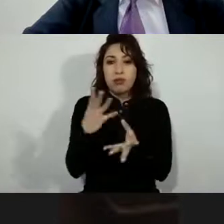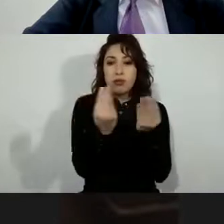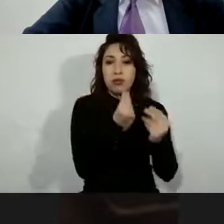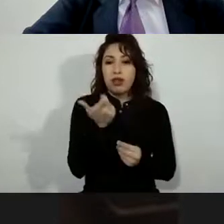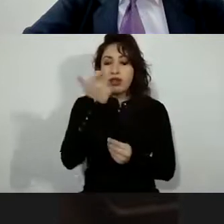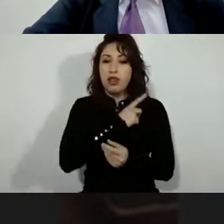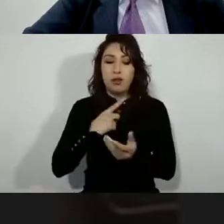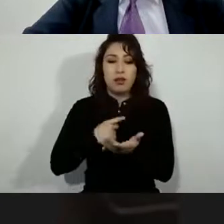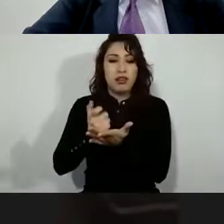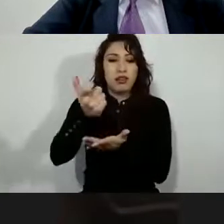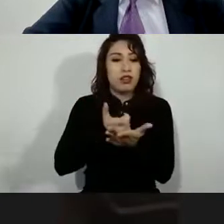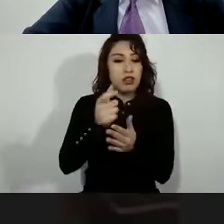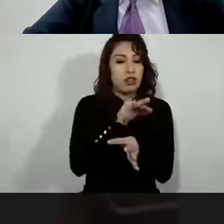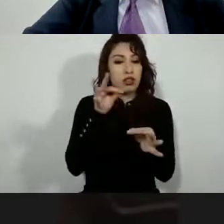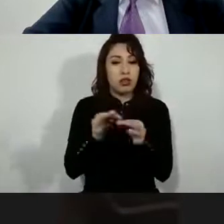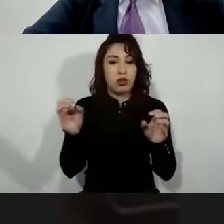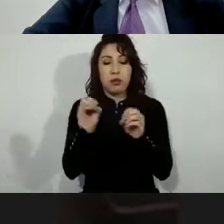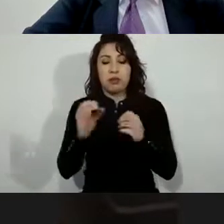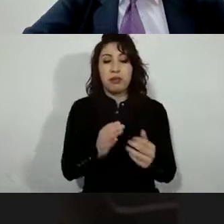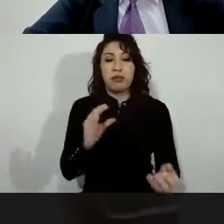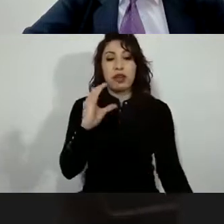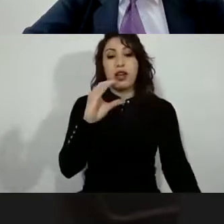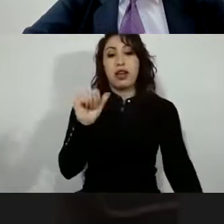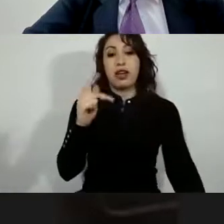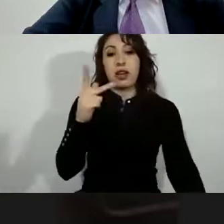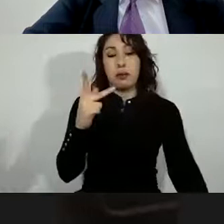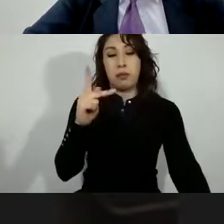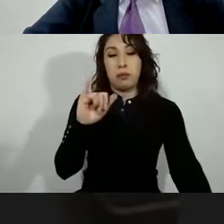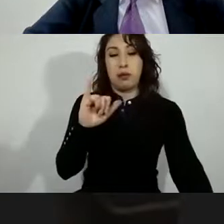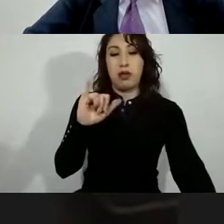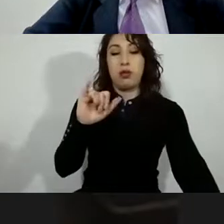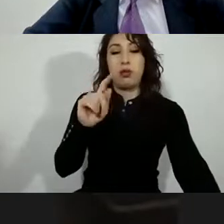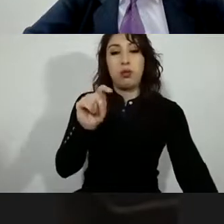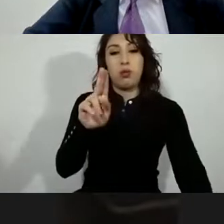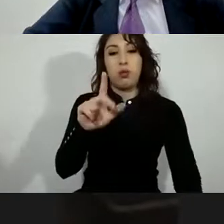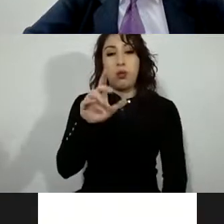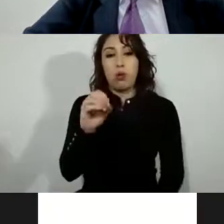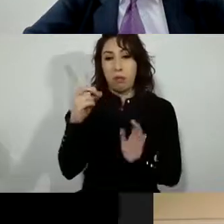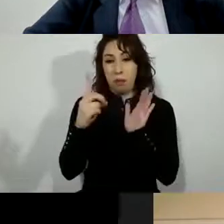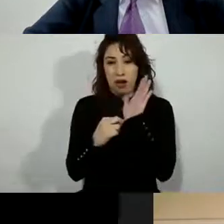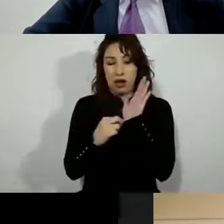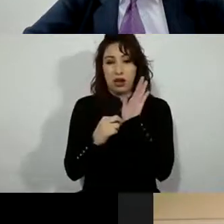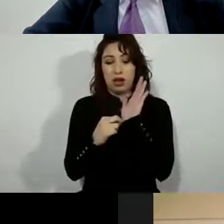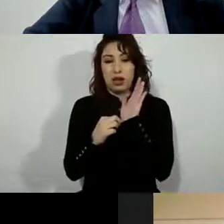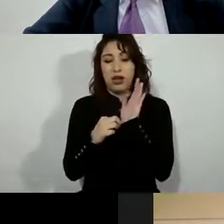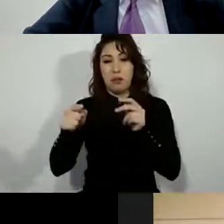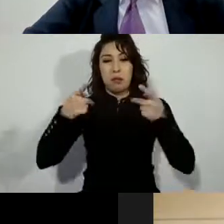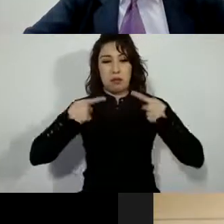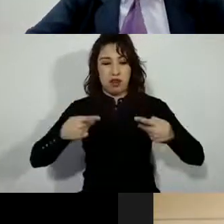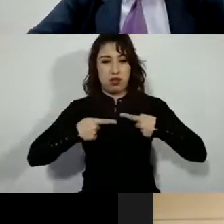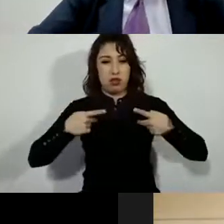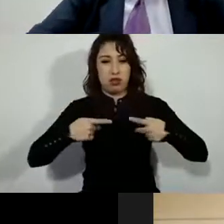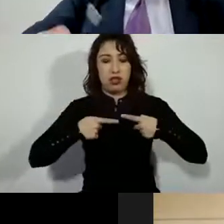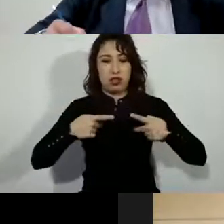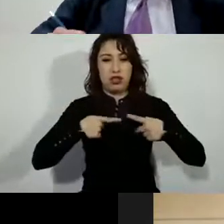vamos a referir al capítulo 1000, que es decir, al capítulo de personas que reciben sus recursos, sus monumentos,